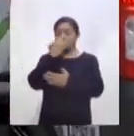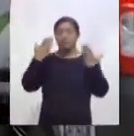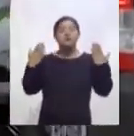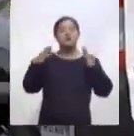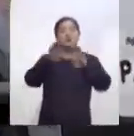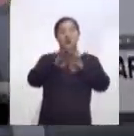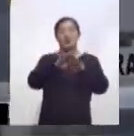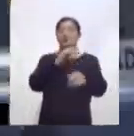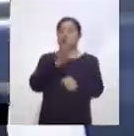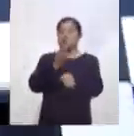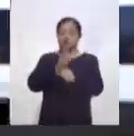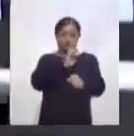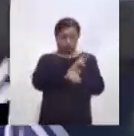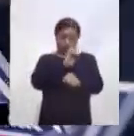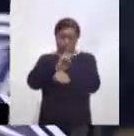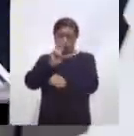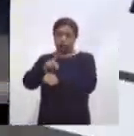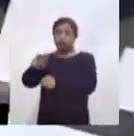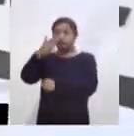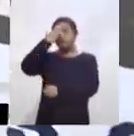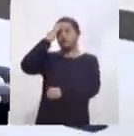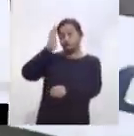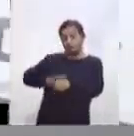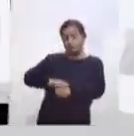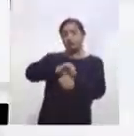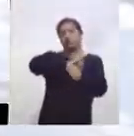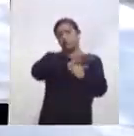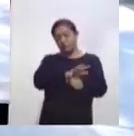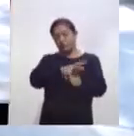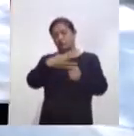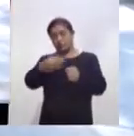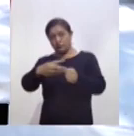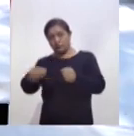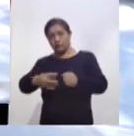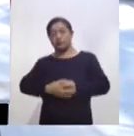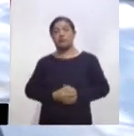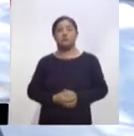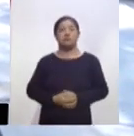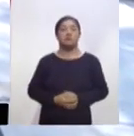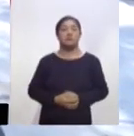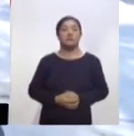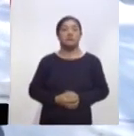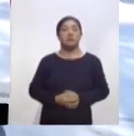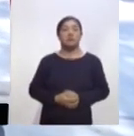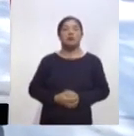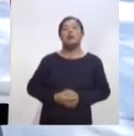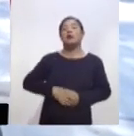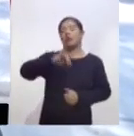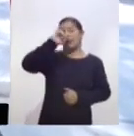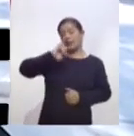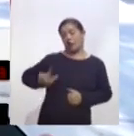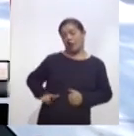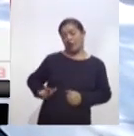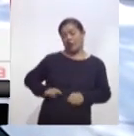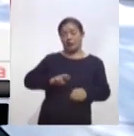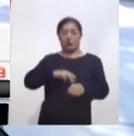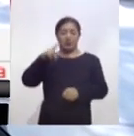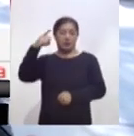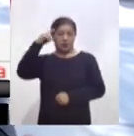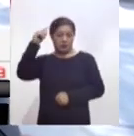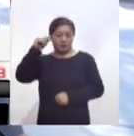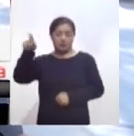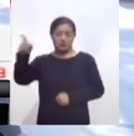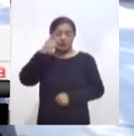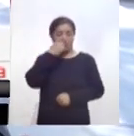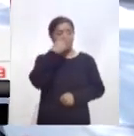entidad durante el periodo de la contingencia sanitaria por el COVID-19. El señor gobernador Marco Mena instruyó al secretario de